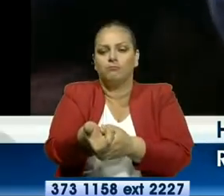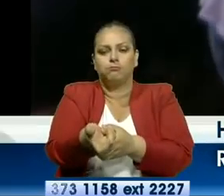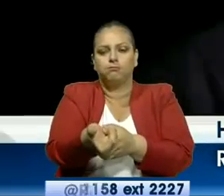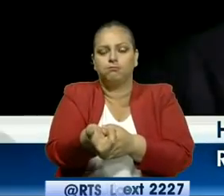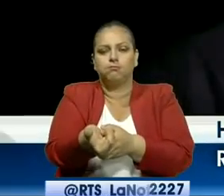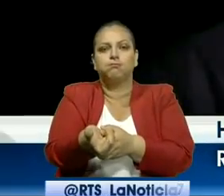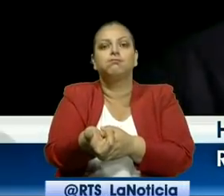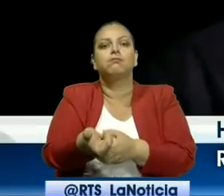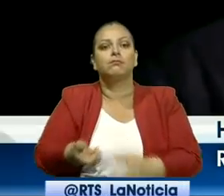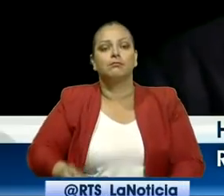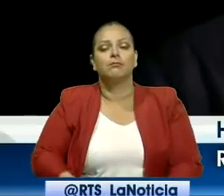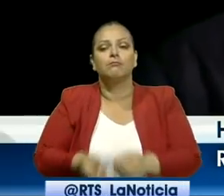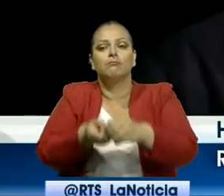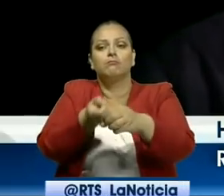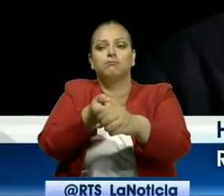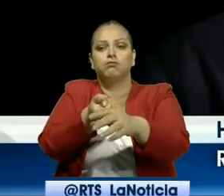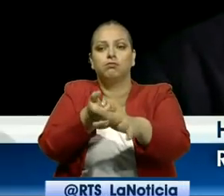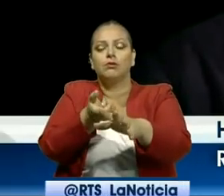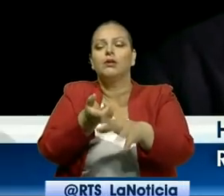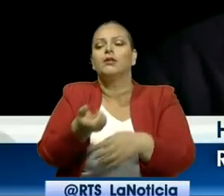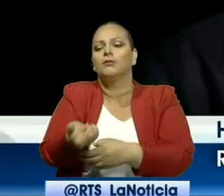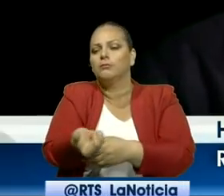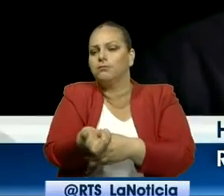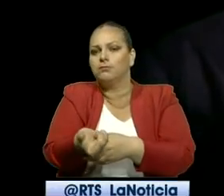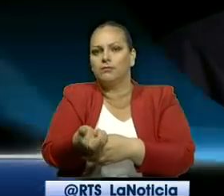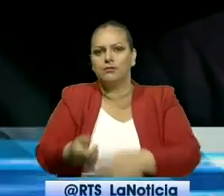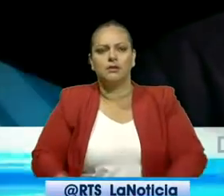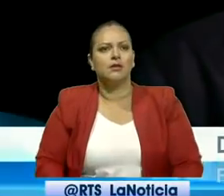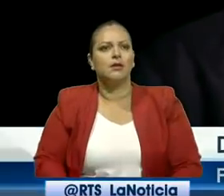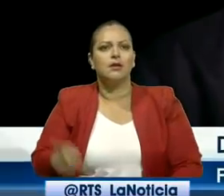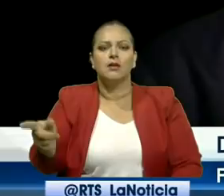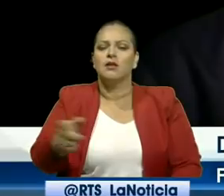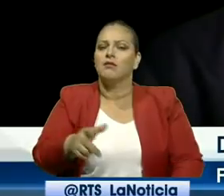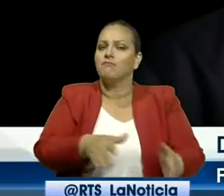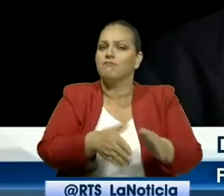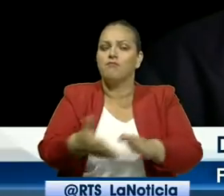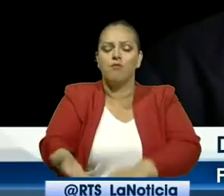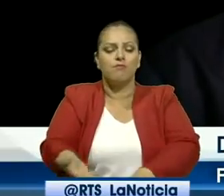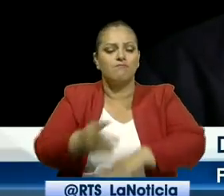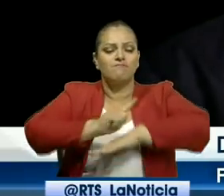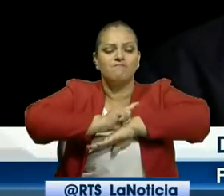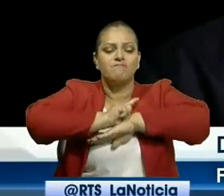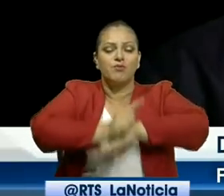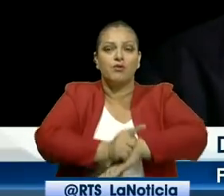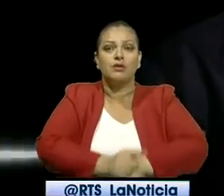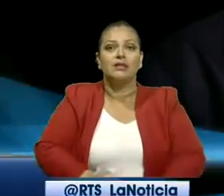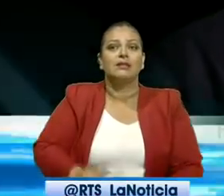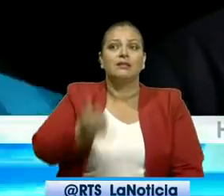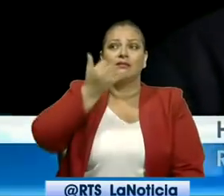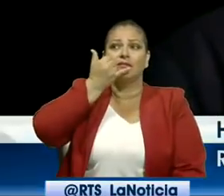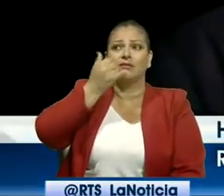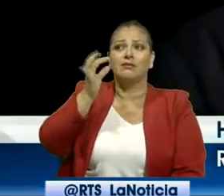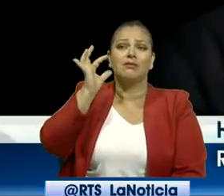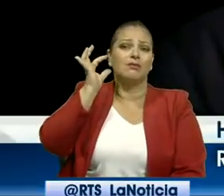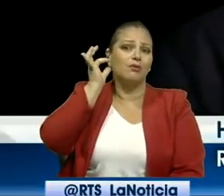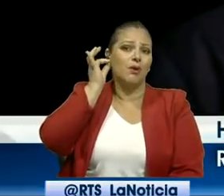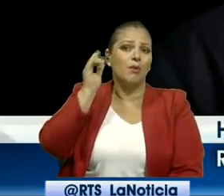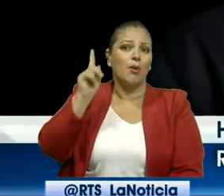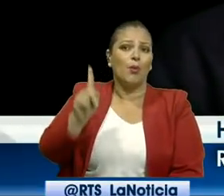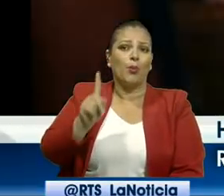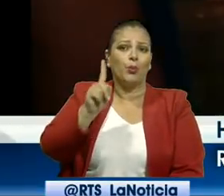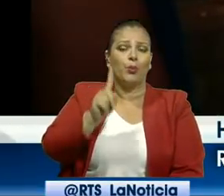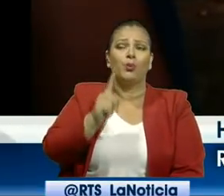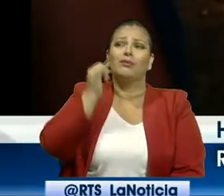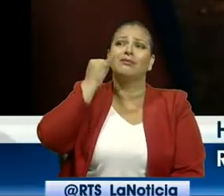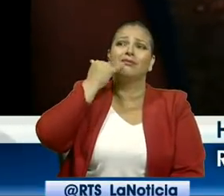cadáver. Fue fulminante y muerte instantánea. Y inmediatamente llamaron al 911 que reportaron la DINASE de la Fiscalía para acudir al levantamiento del